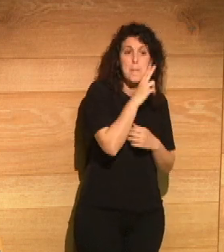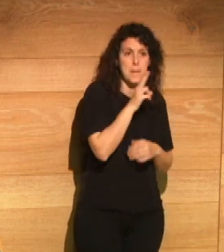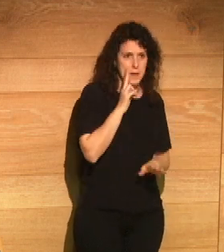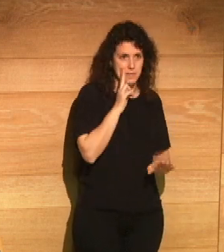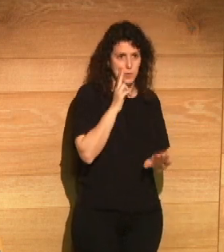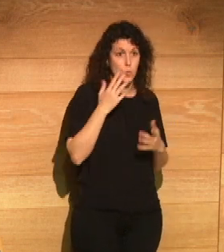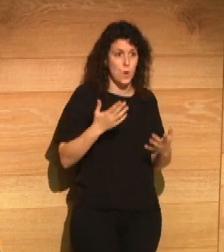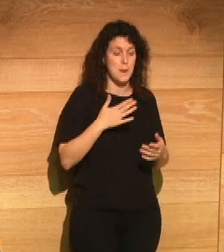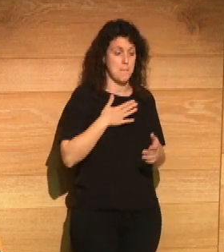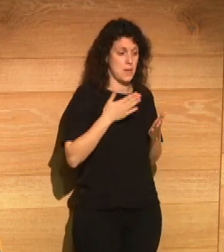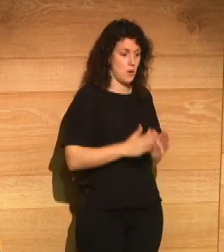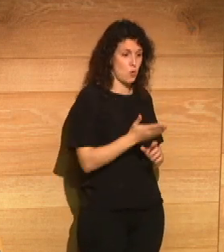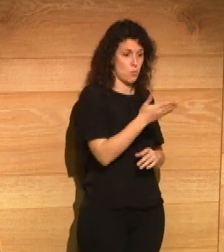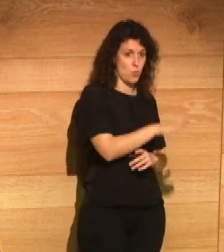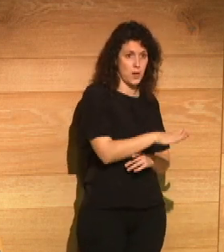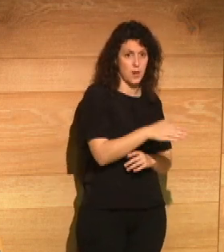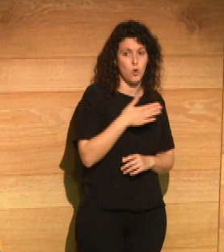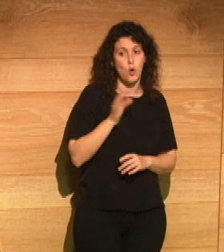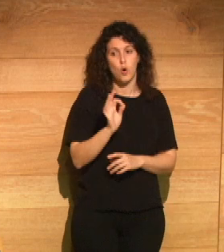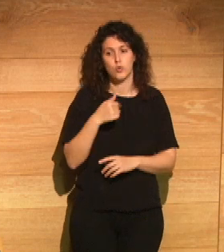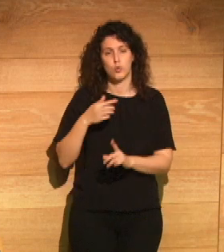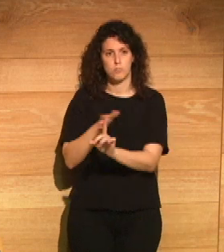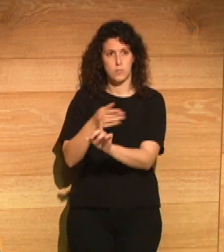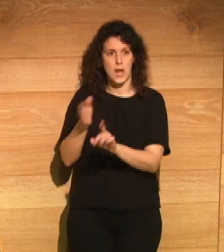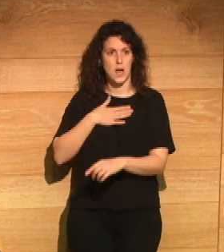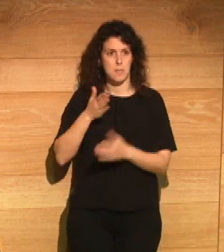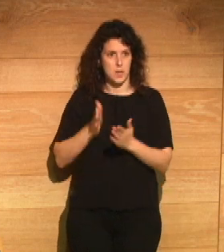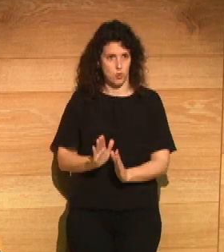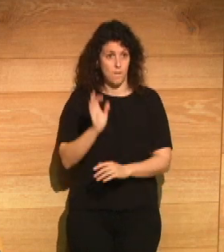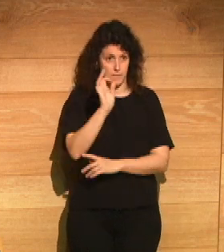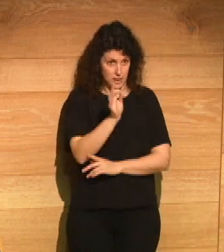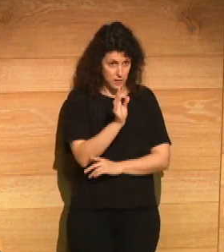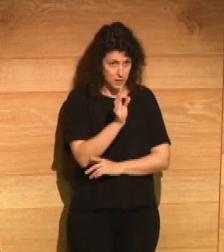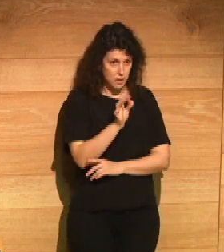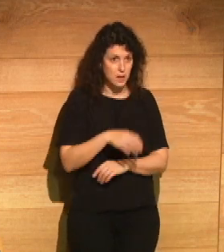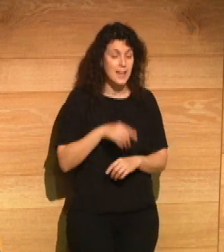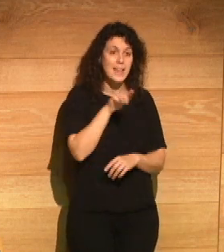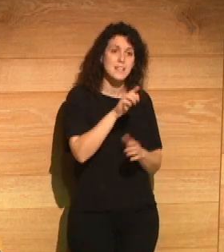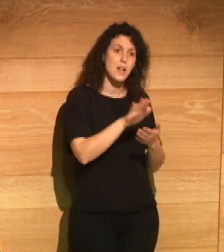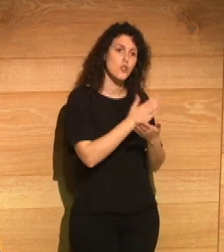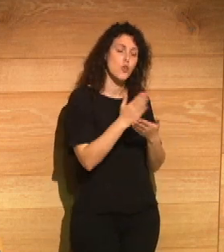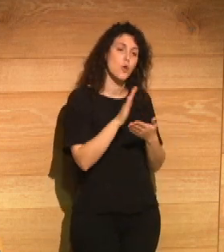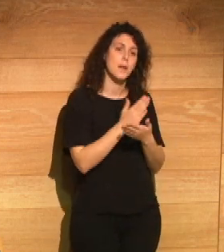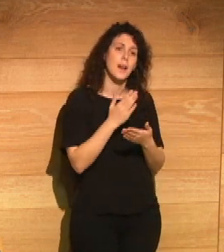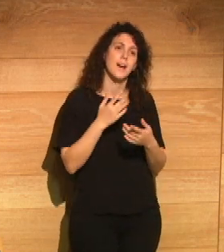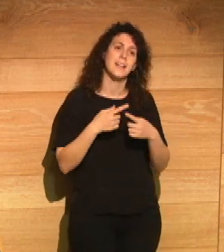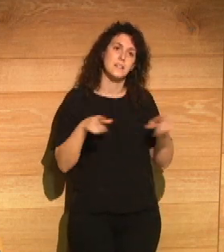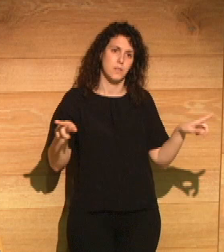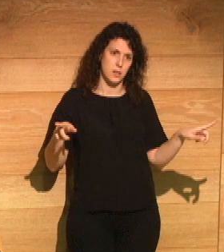mi hijo se muera y otra es yo maltratar a mi hijo, ¿verdad? Y en esta novela creo que